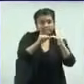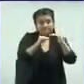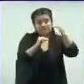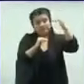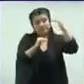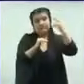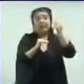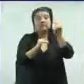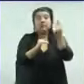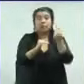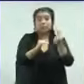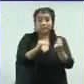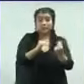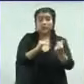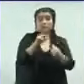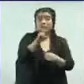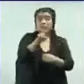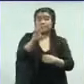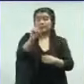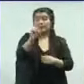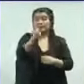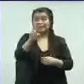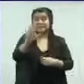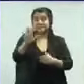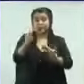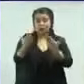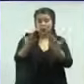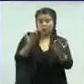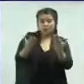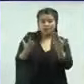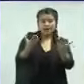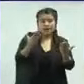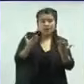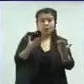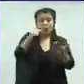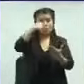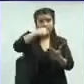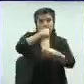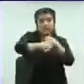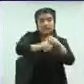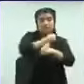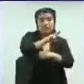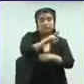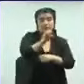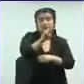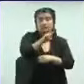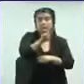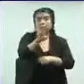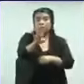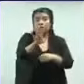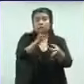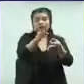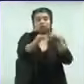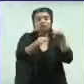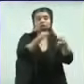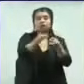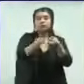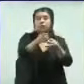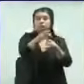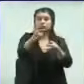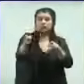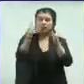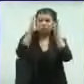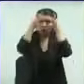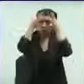de presupuesto 25 comparado con el 24 y la explicación de los mismos, invito a